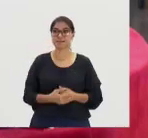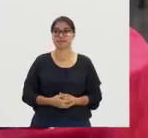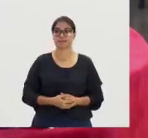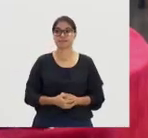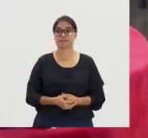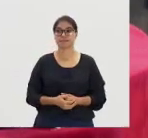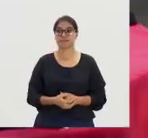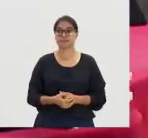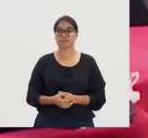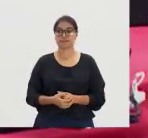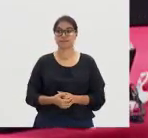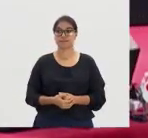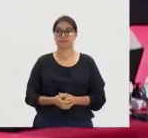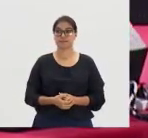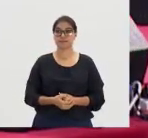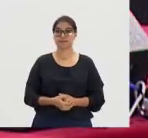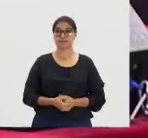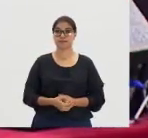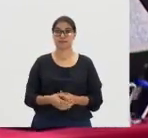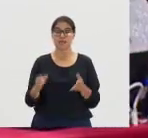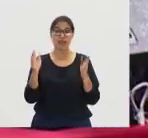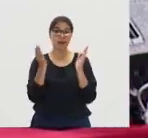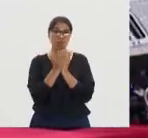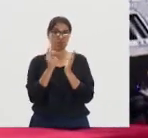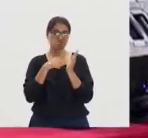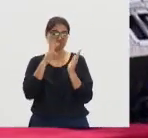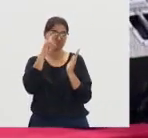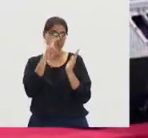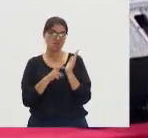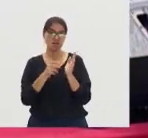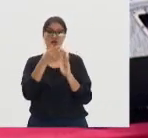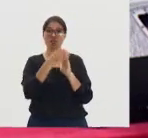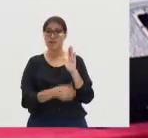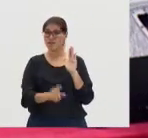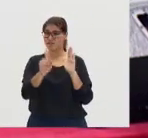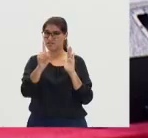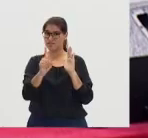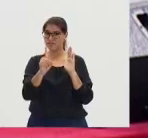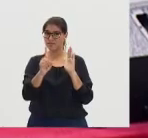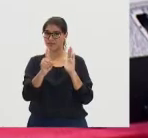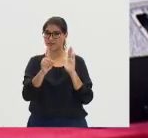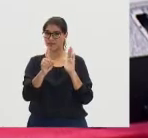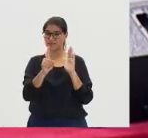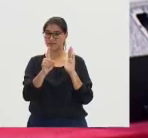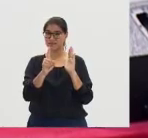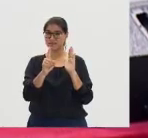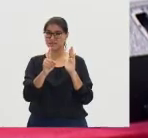Porque por muchos años yo leí Mateo capítulo 1 y decía: genealogía de Jesús.